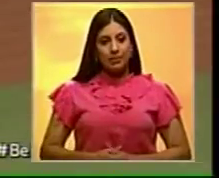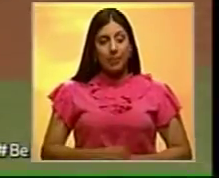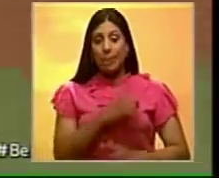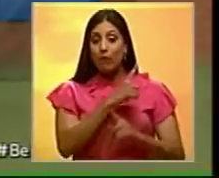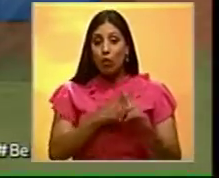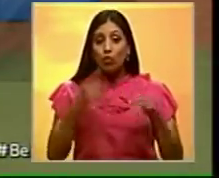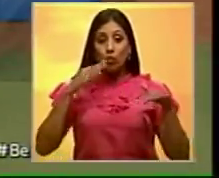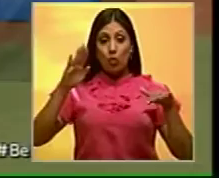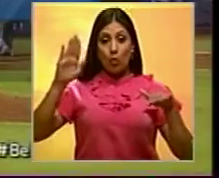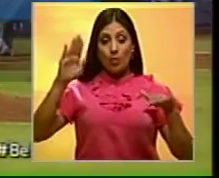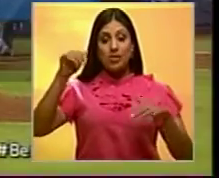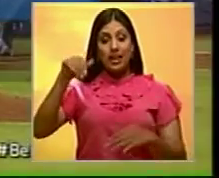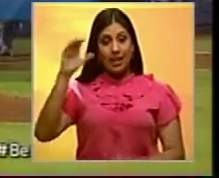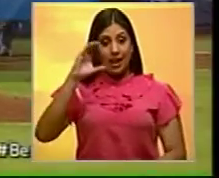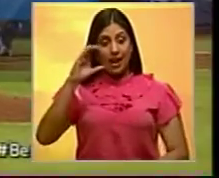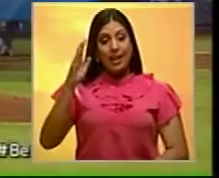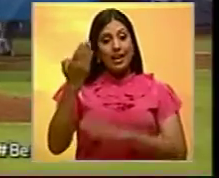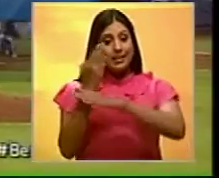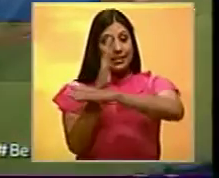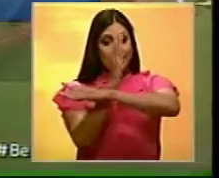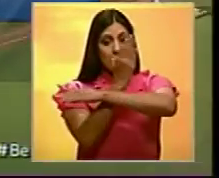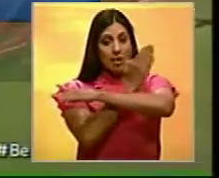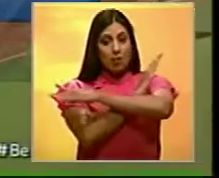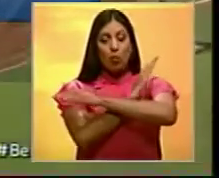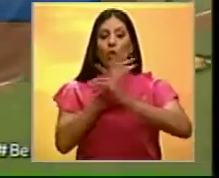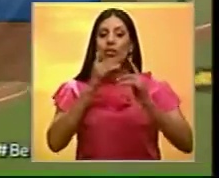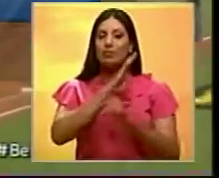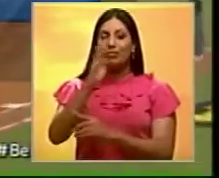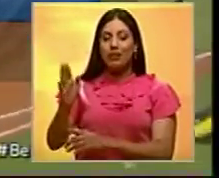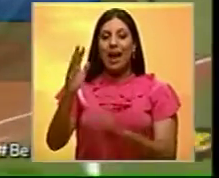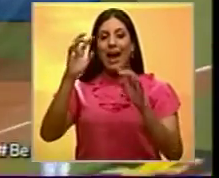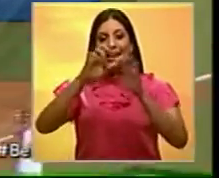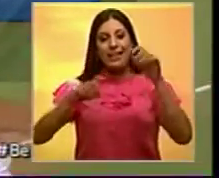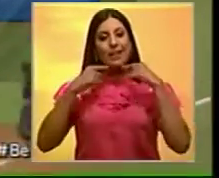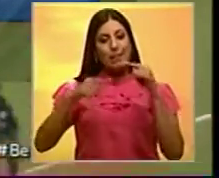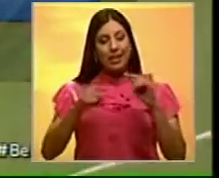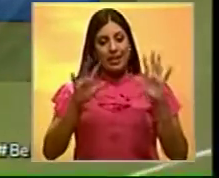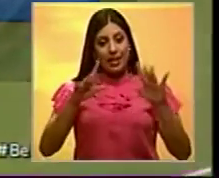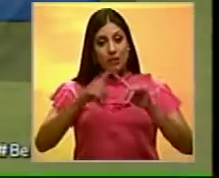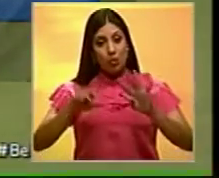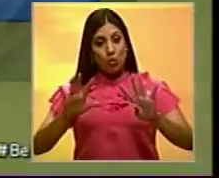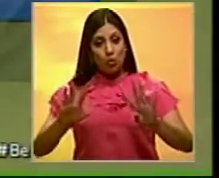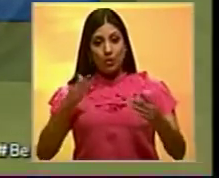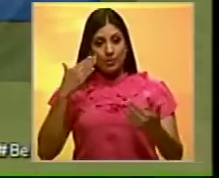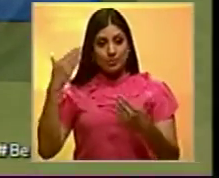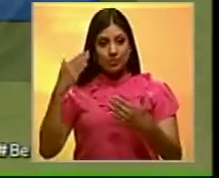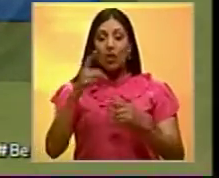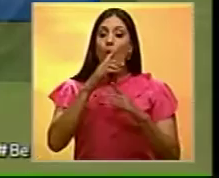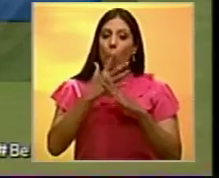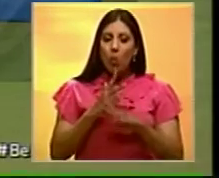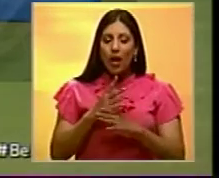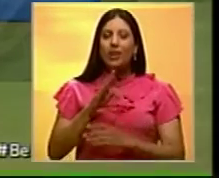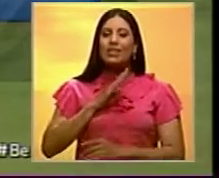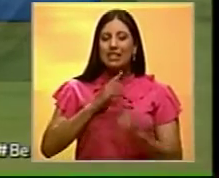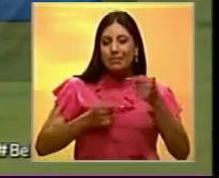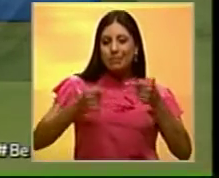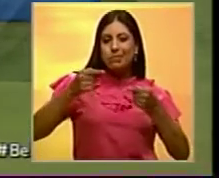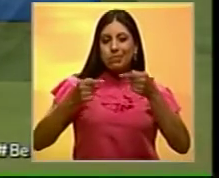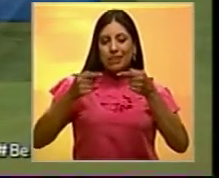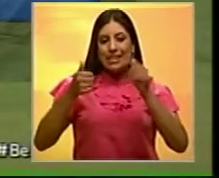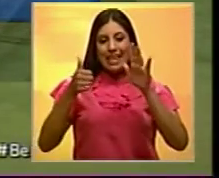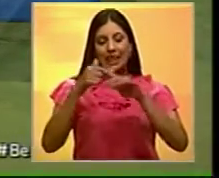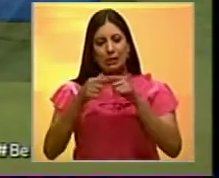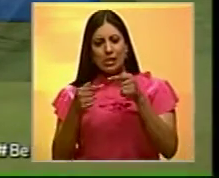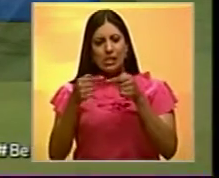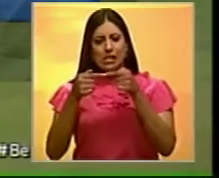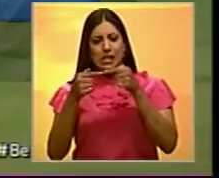otros compromisos, aquí en Caracas, Tiburones de La Guaira dejó en el terreno a Tigres de Aragua con pizarra de 10-9. El juego, que estuvo igualado desde el sexto